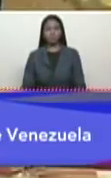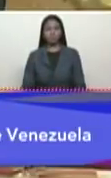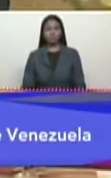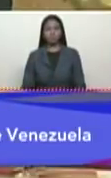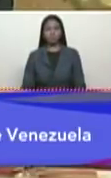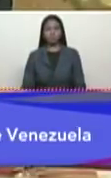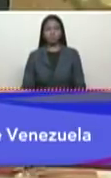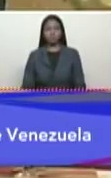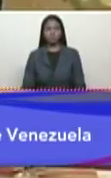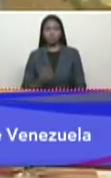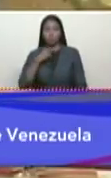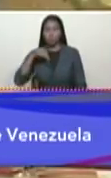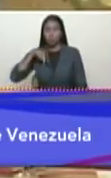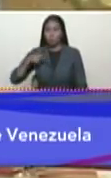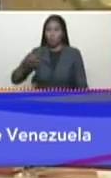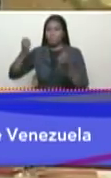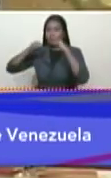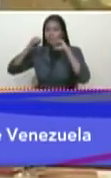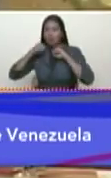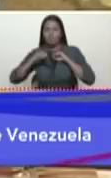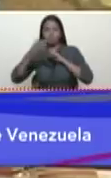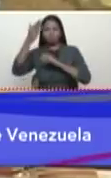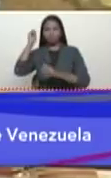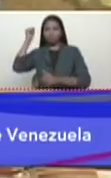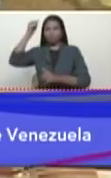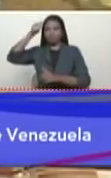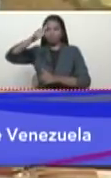le hemos venido preparando esta reunión